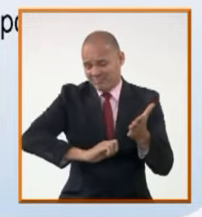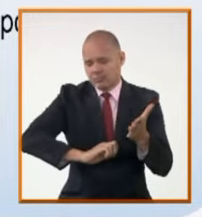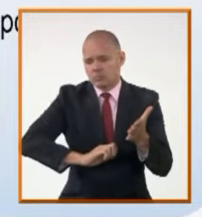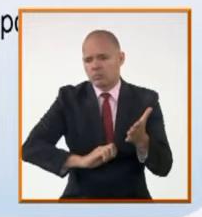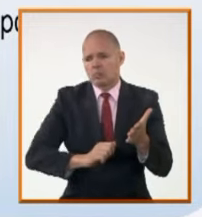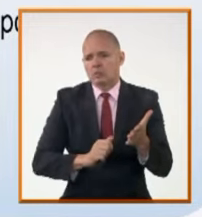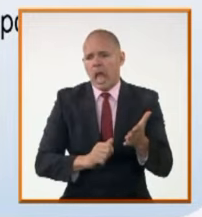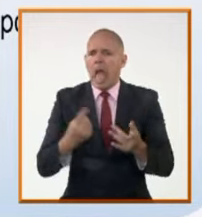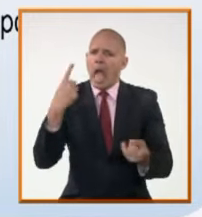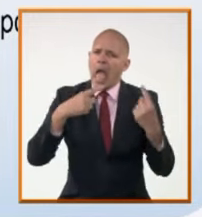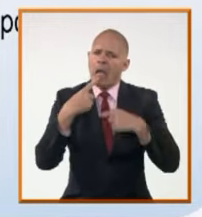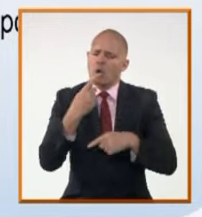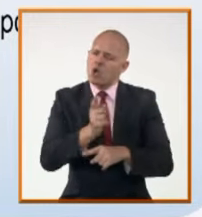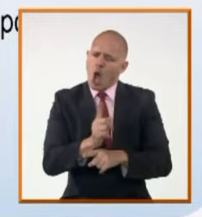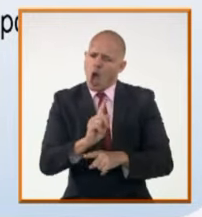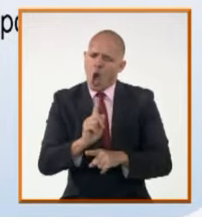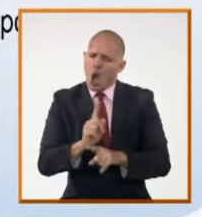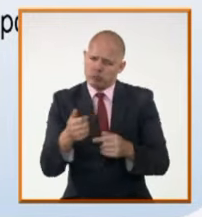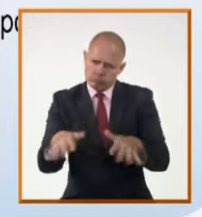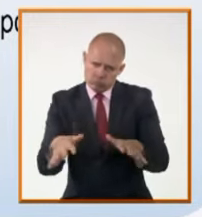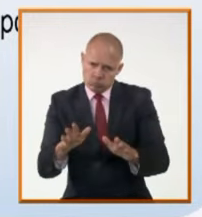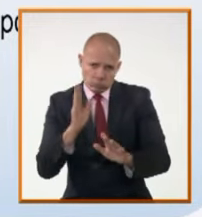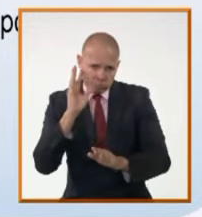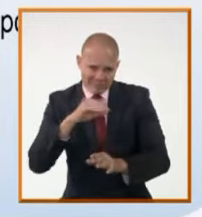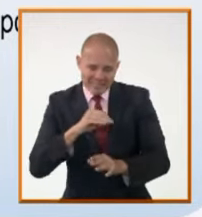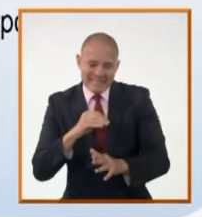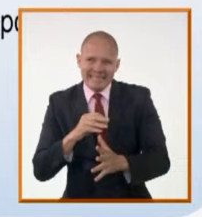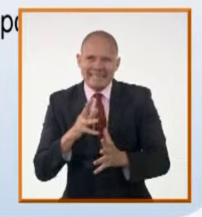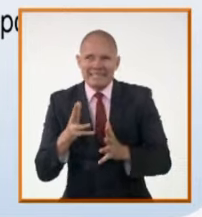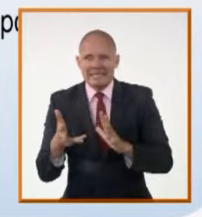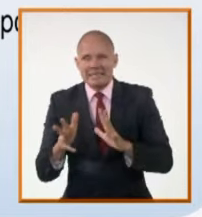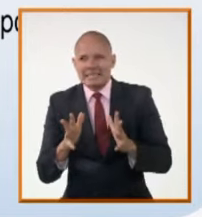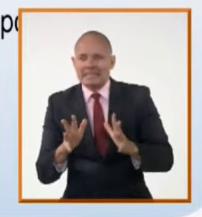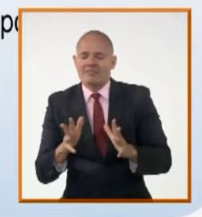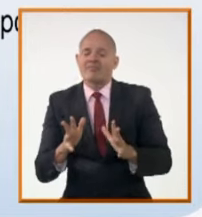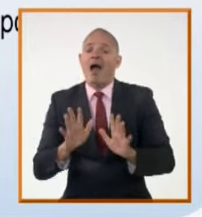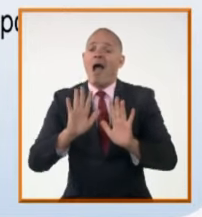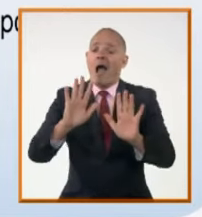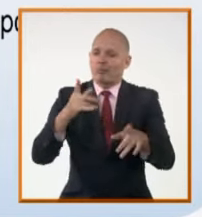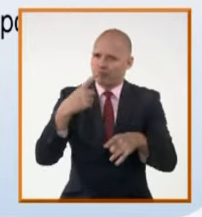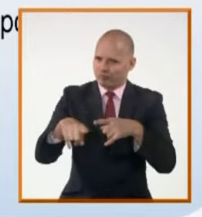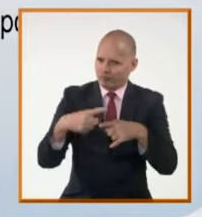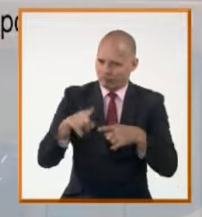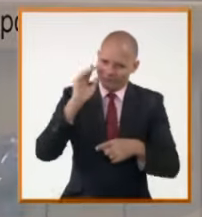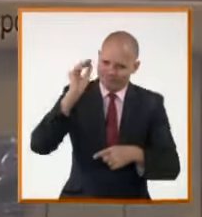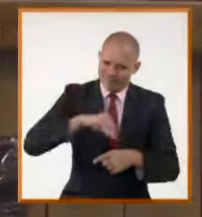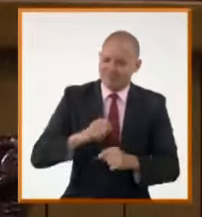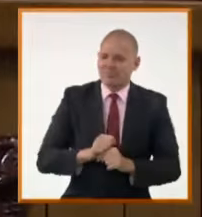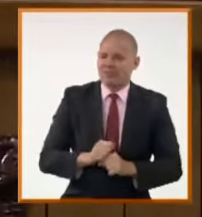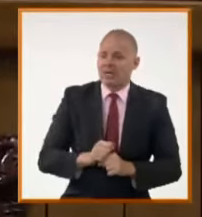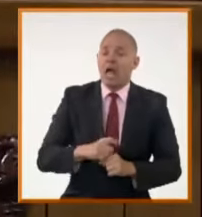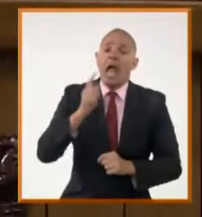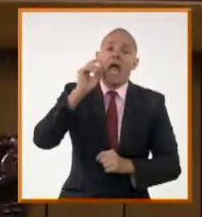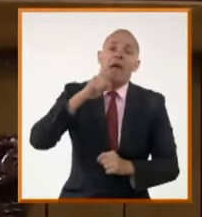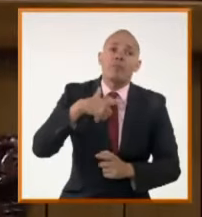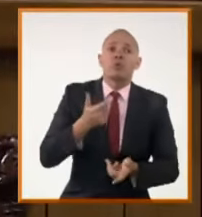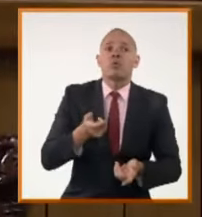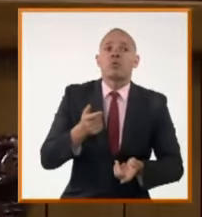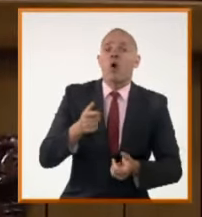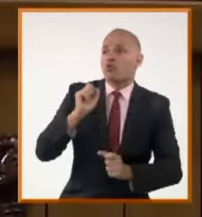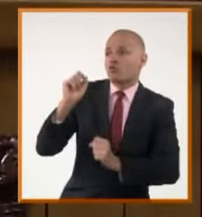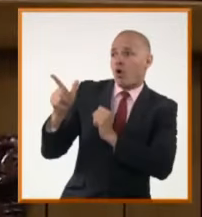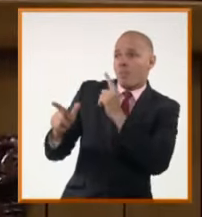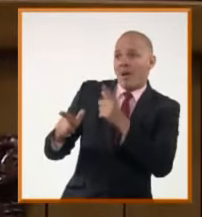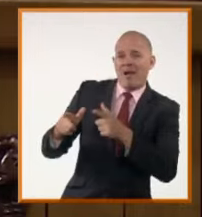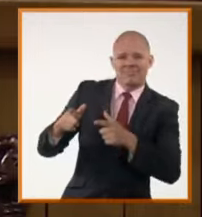jugar. Cobramos aranceles bajos, impuestos bajos en unas cosas. ¿Para qué? Para que no tributen